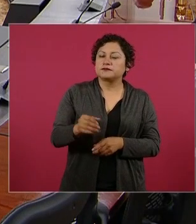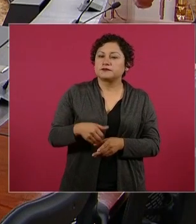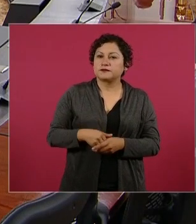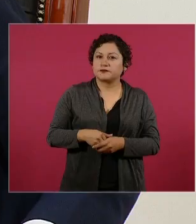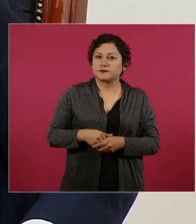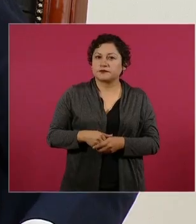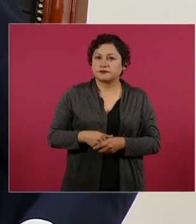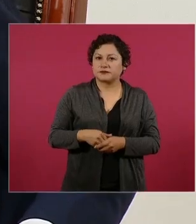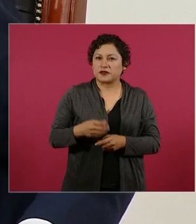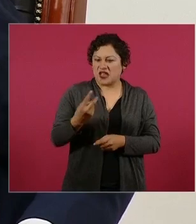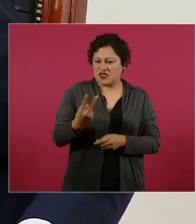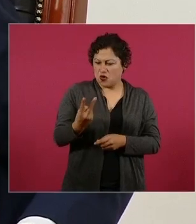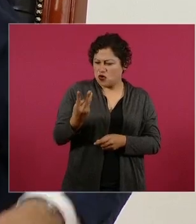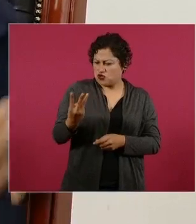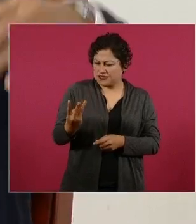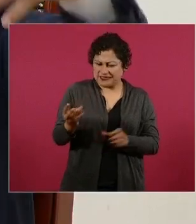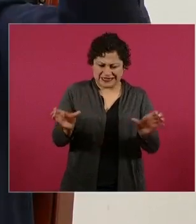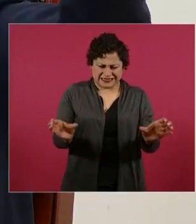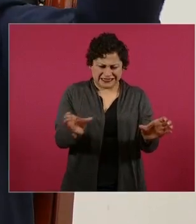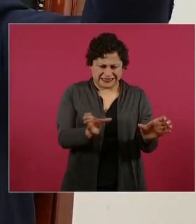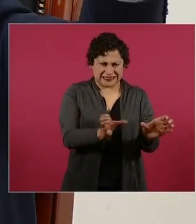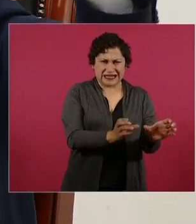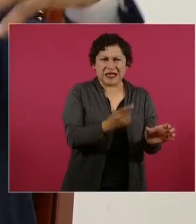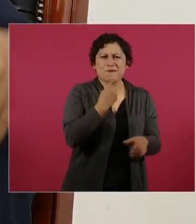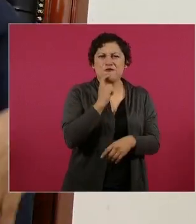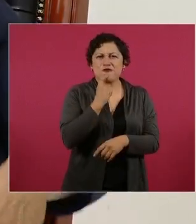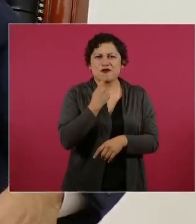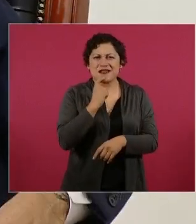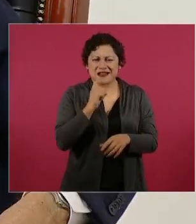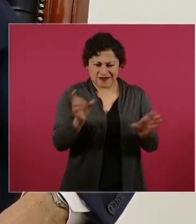Eran dos o tres en una serie, ¿no?